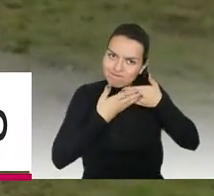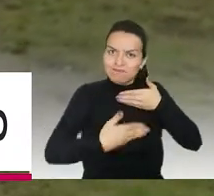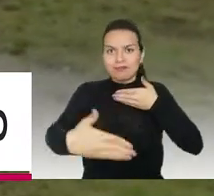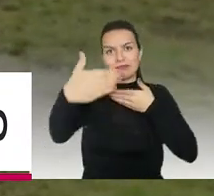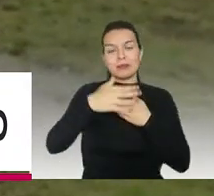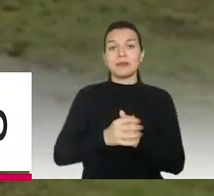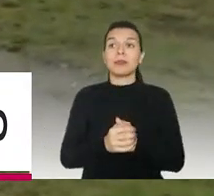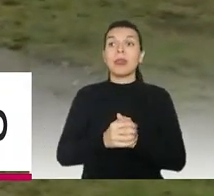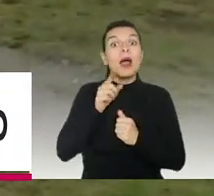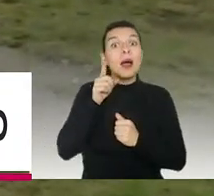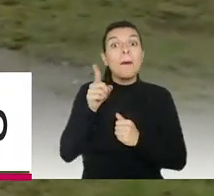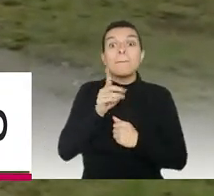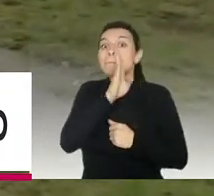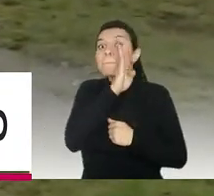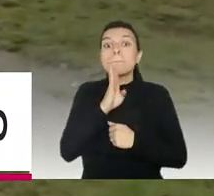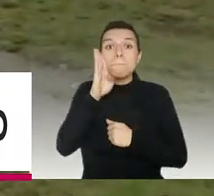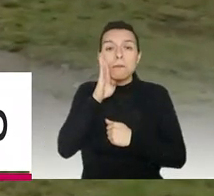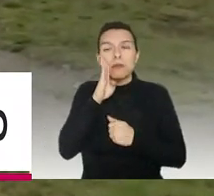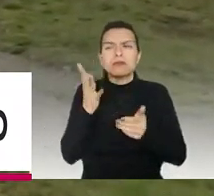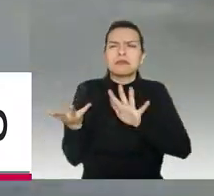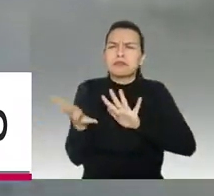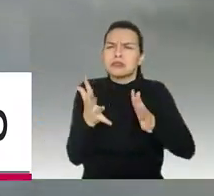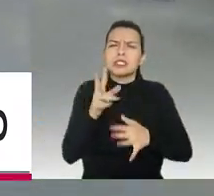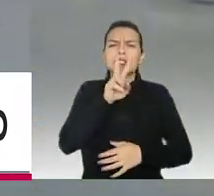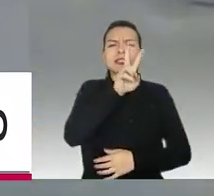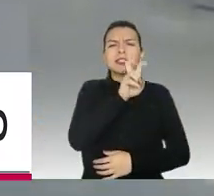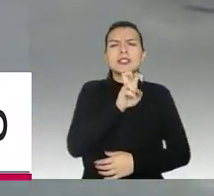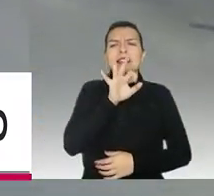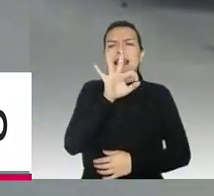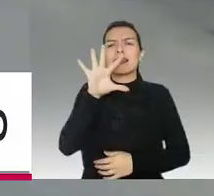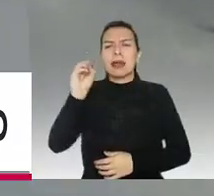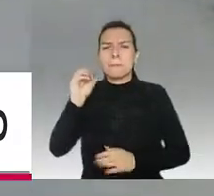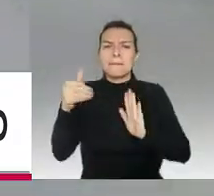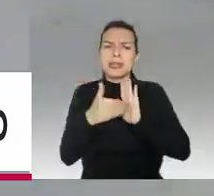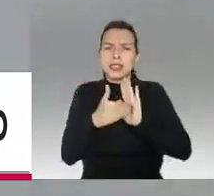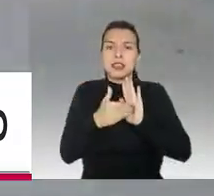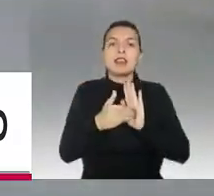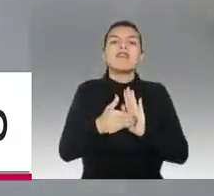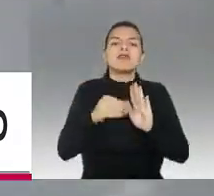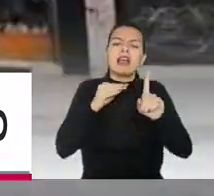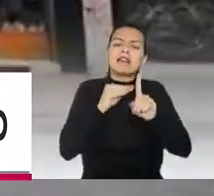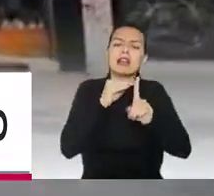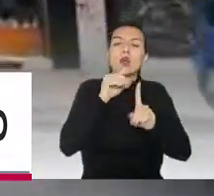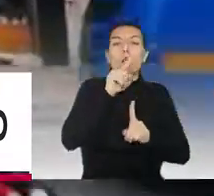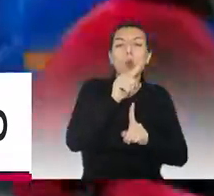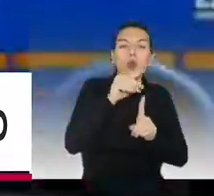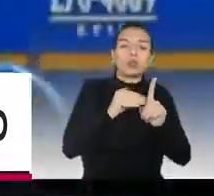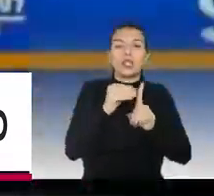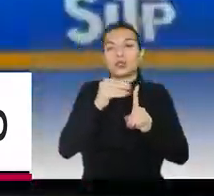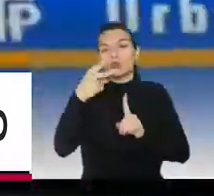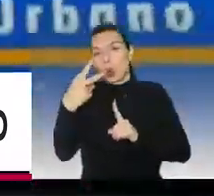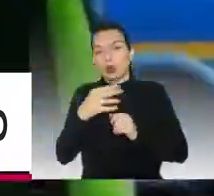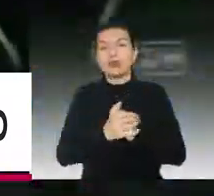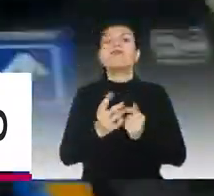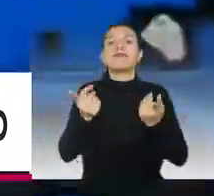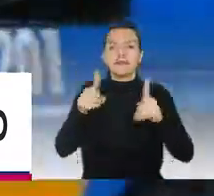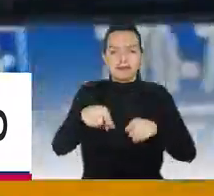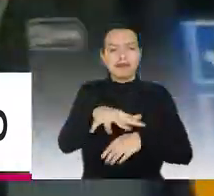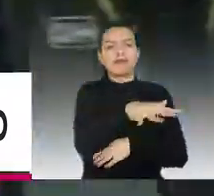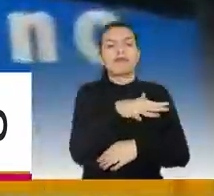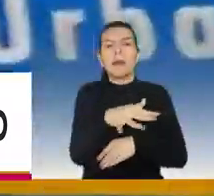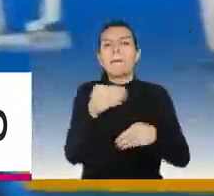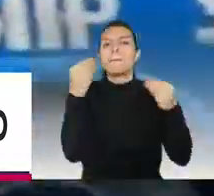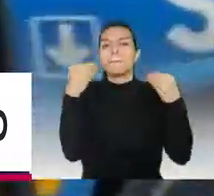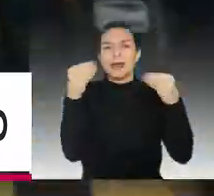cuenta con alrededor de 730 mil habitantes entre los estratos 1 y 2 además también cuenta con una zona comercial fuerte